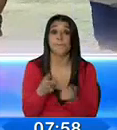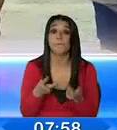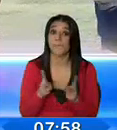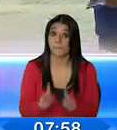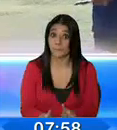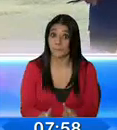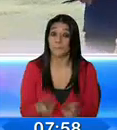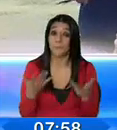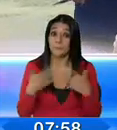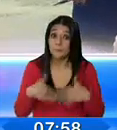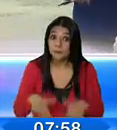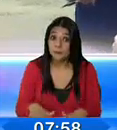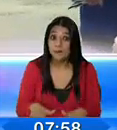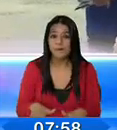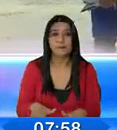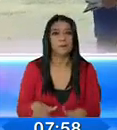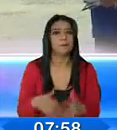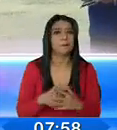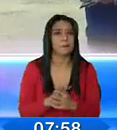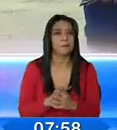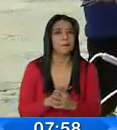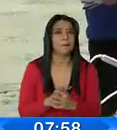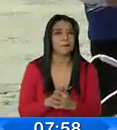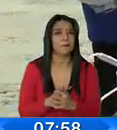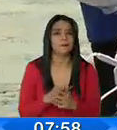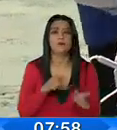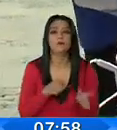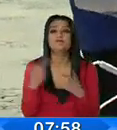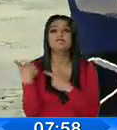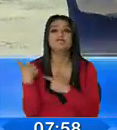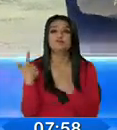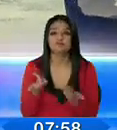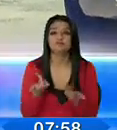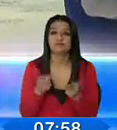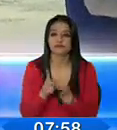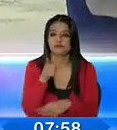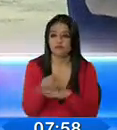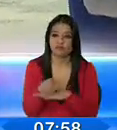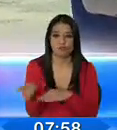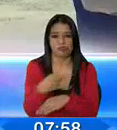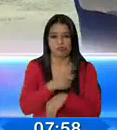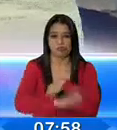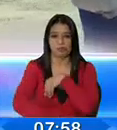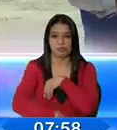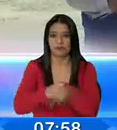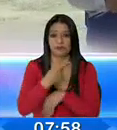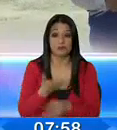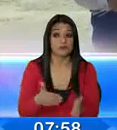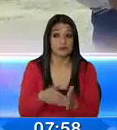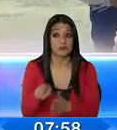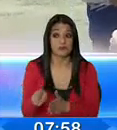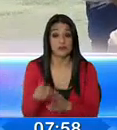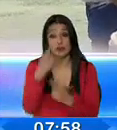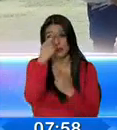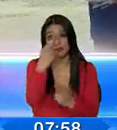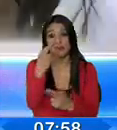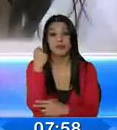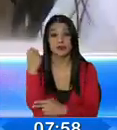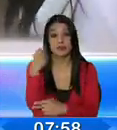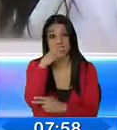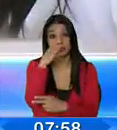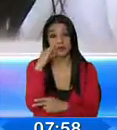luego ponen todas sus, de acuerdo a sus competencias, emiten las acciones pertinentes a fin de que no se vulneren los derechos de estos